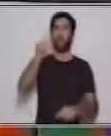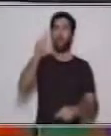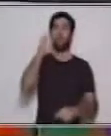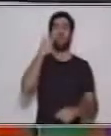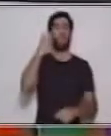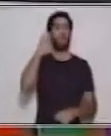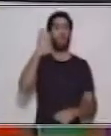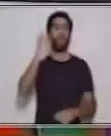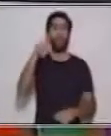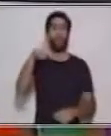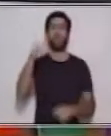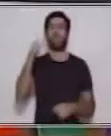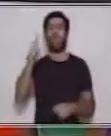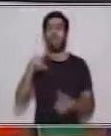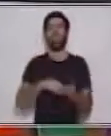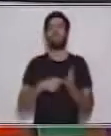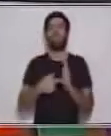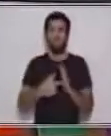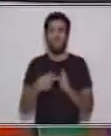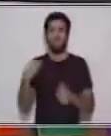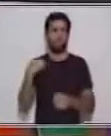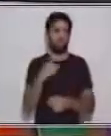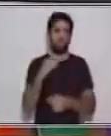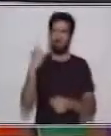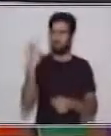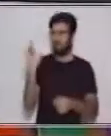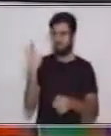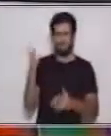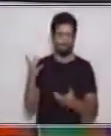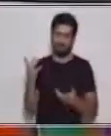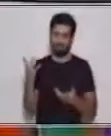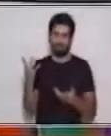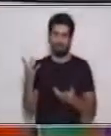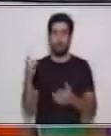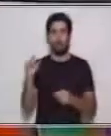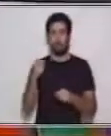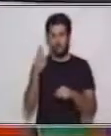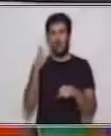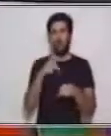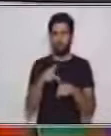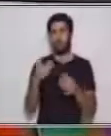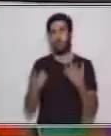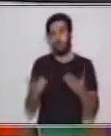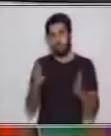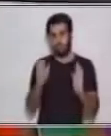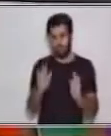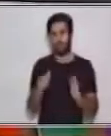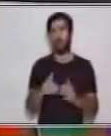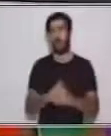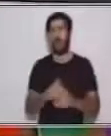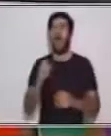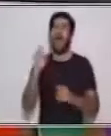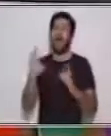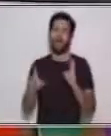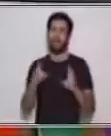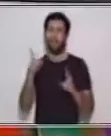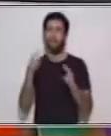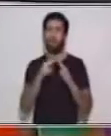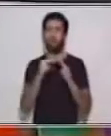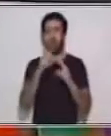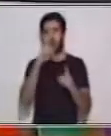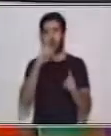casi esta no la hemos escuchado. También se conoce como gráfica